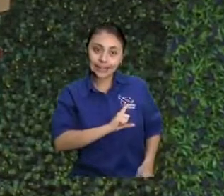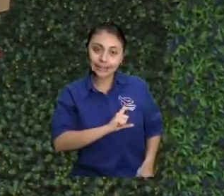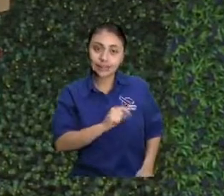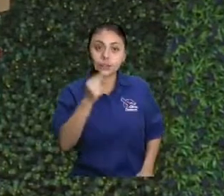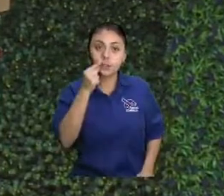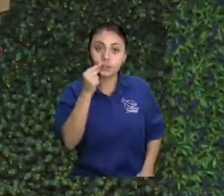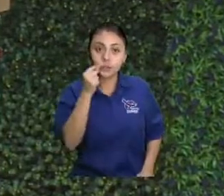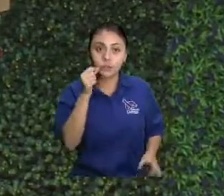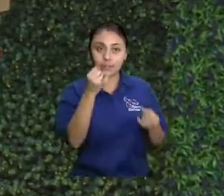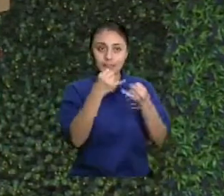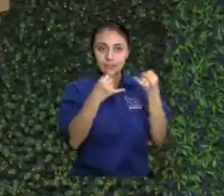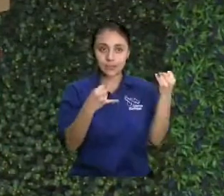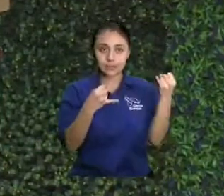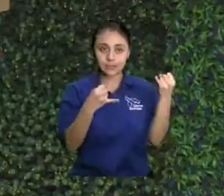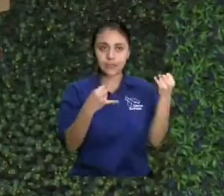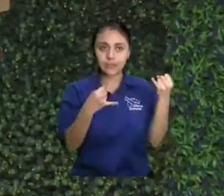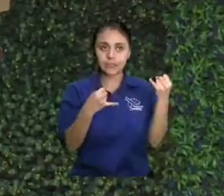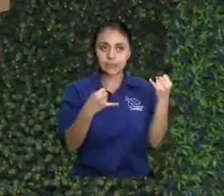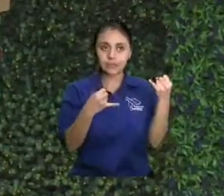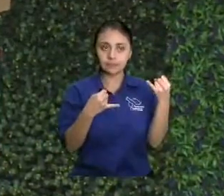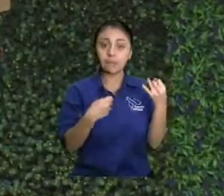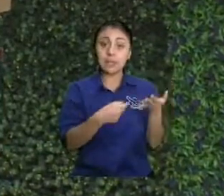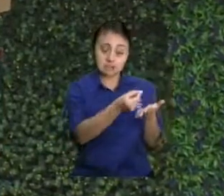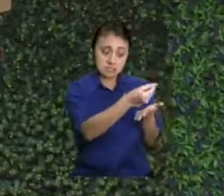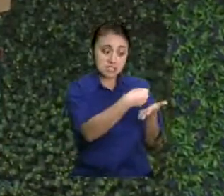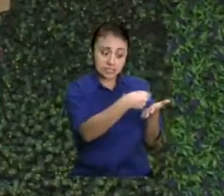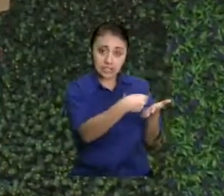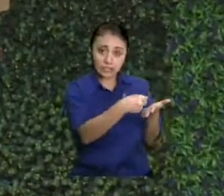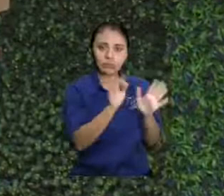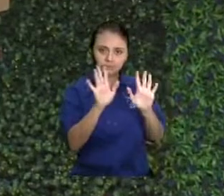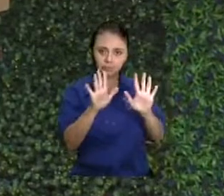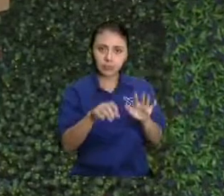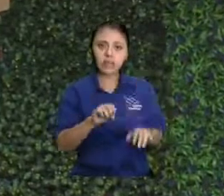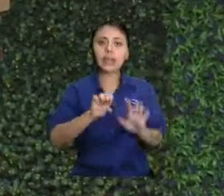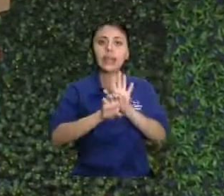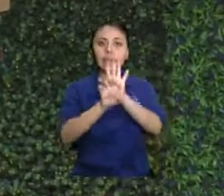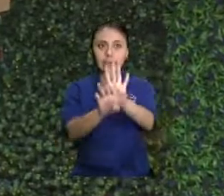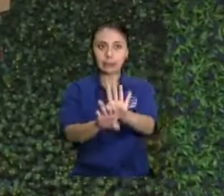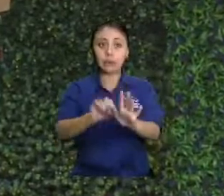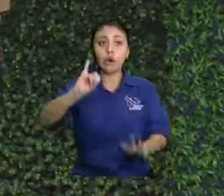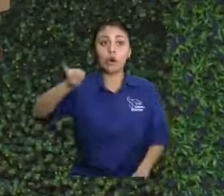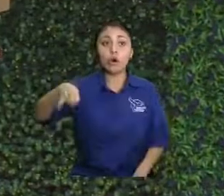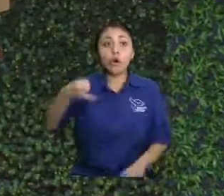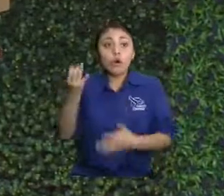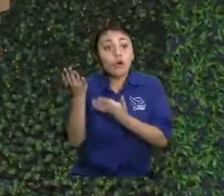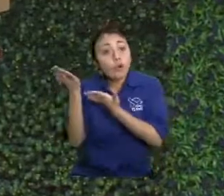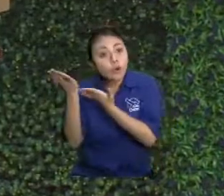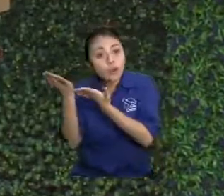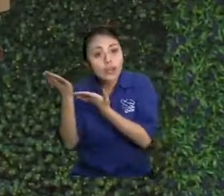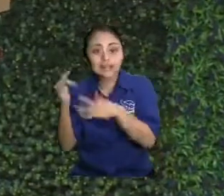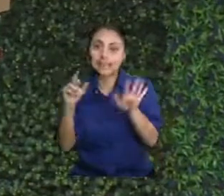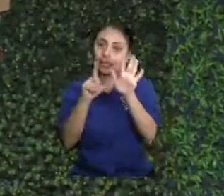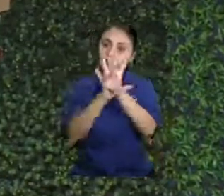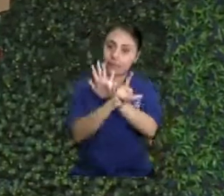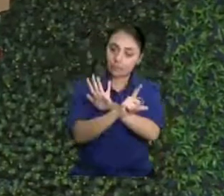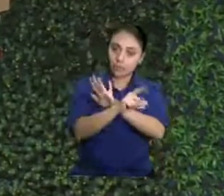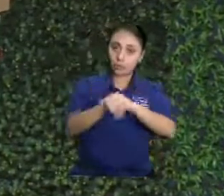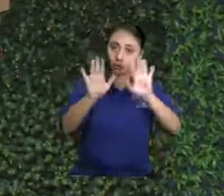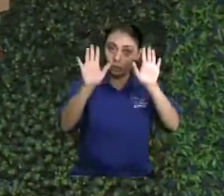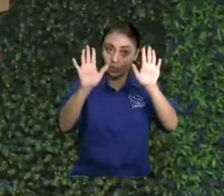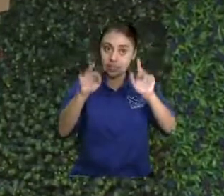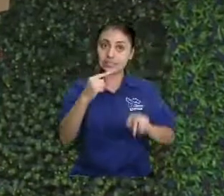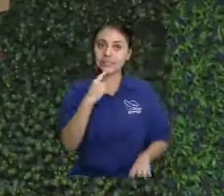fin. Está descrito el carácter, digamos Judas capítulo 1 versículo 18, dice que